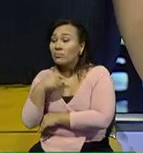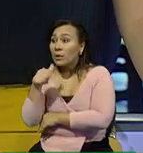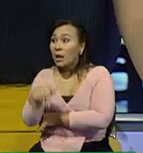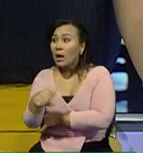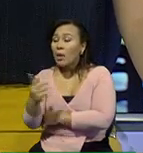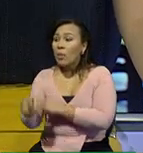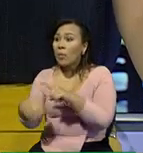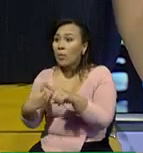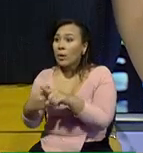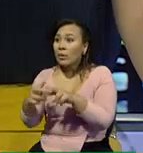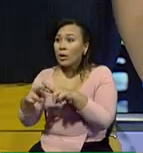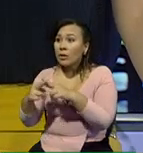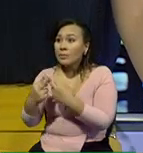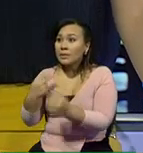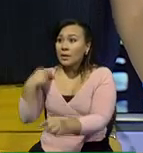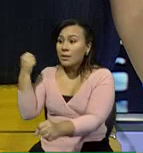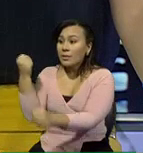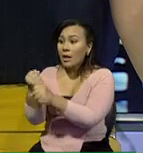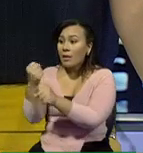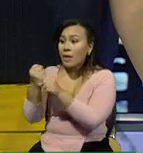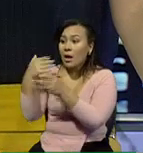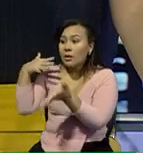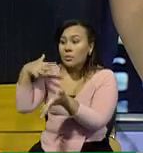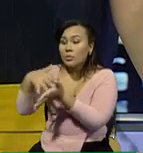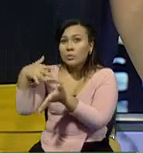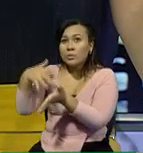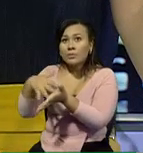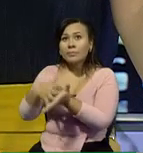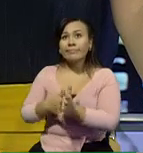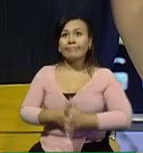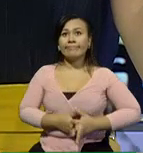por empezar la jornada escolar.